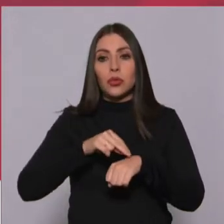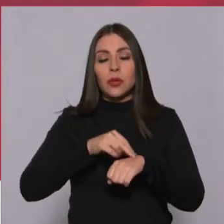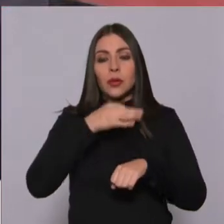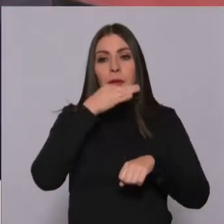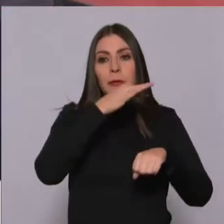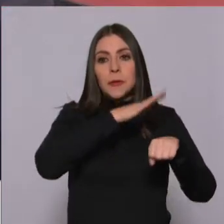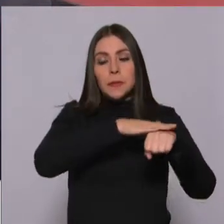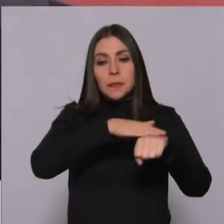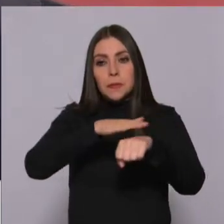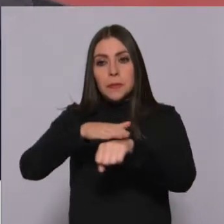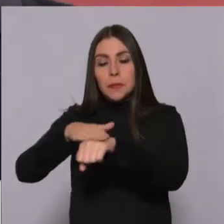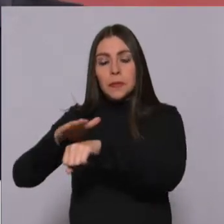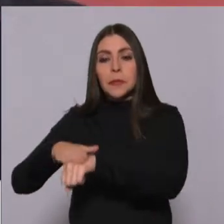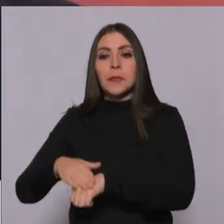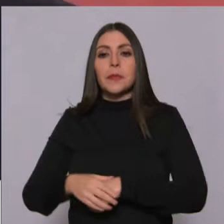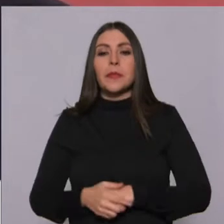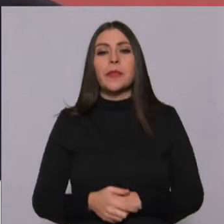que